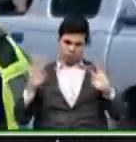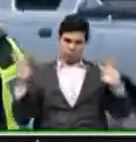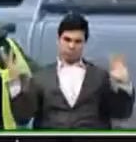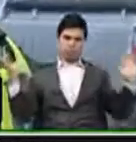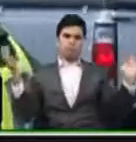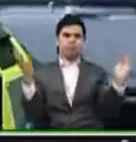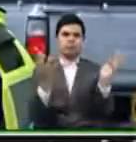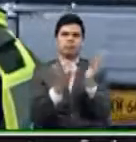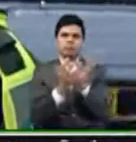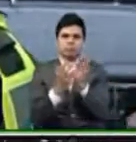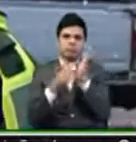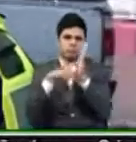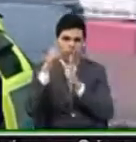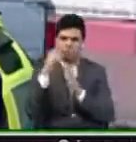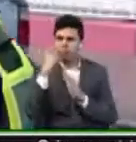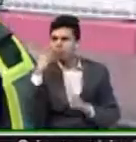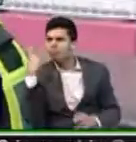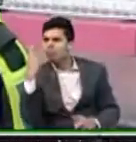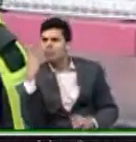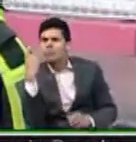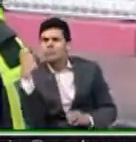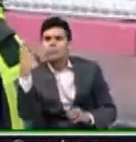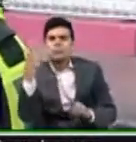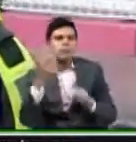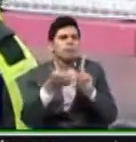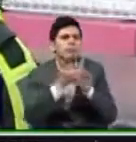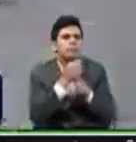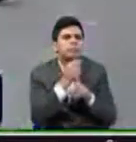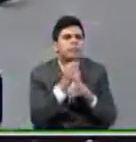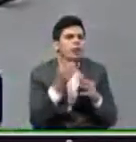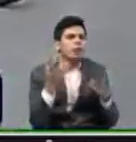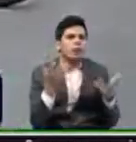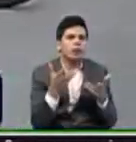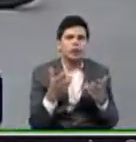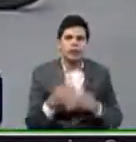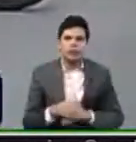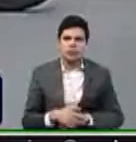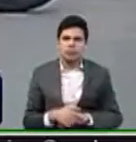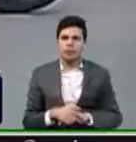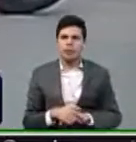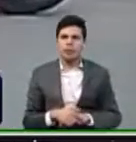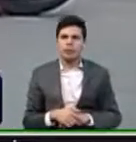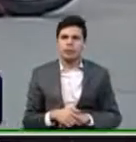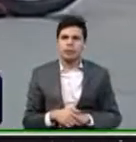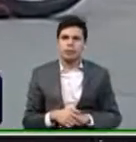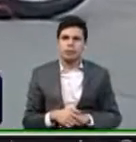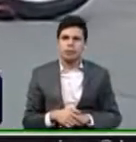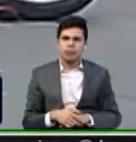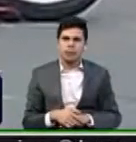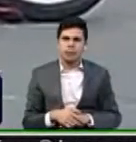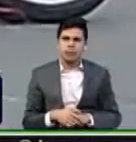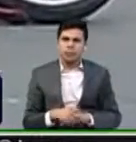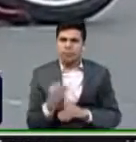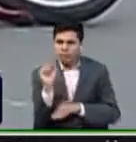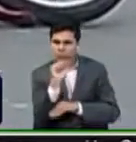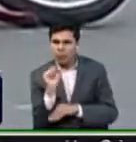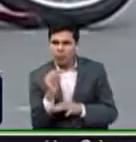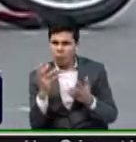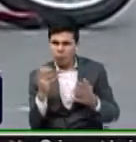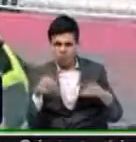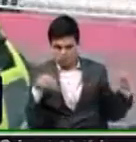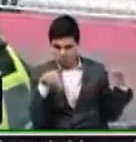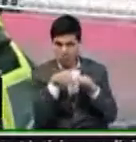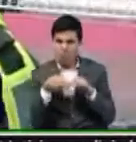del cuadrante. No se logró identificar ese vehículo. Mientras las autoridades investigan para establecer la matrícula del vehículo